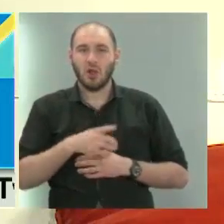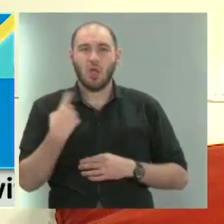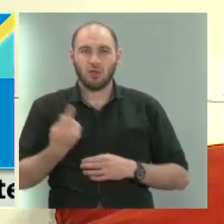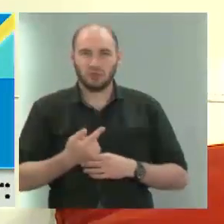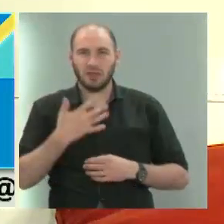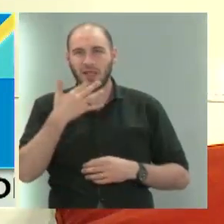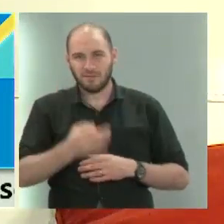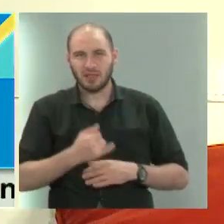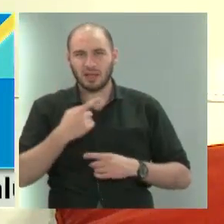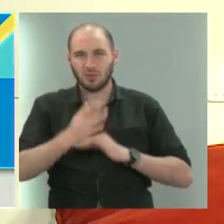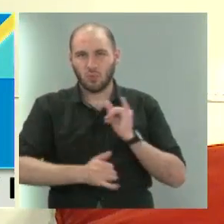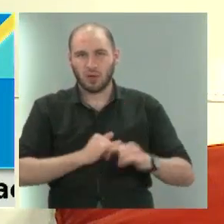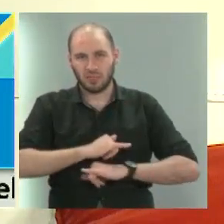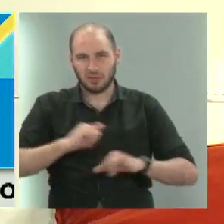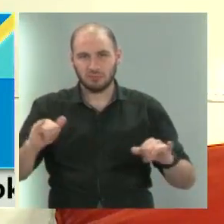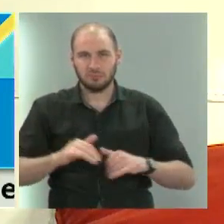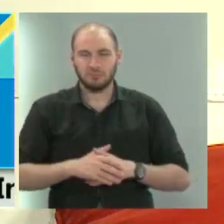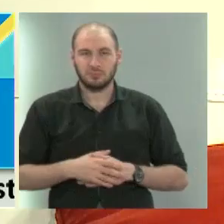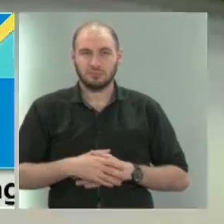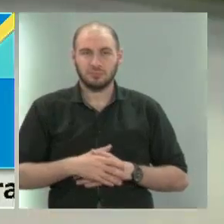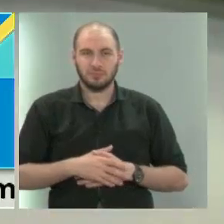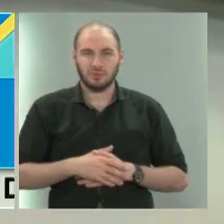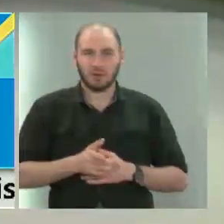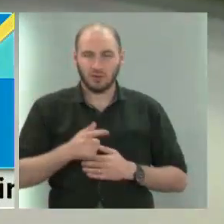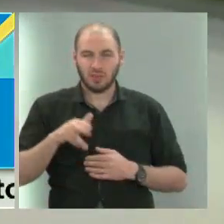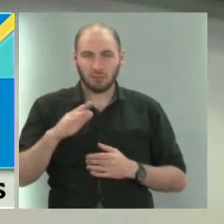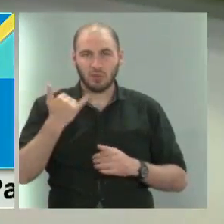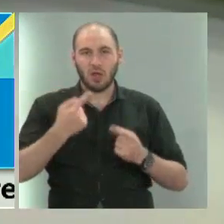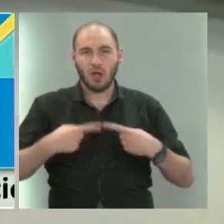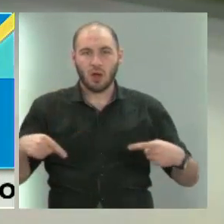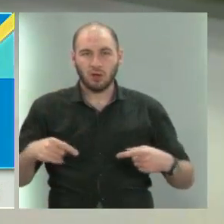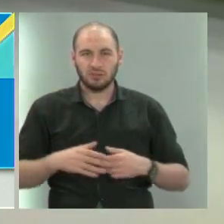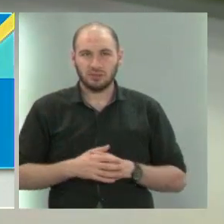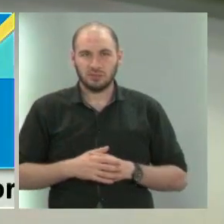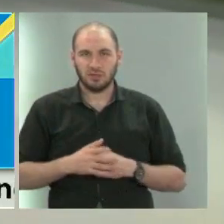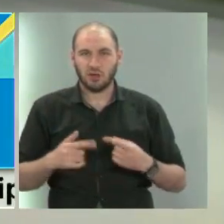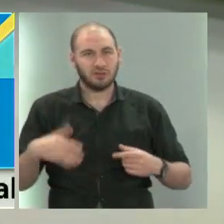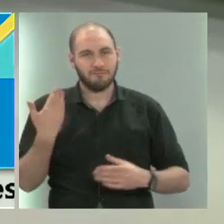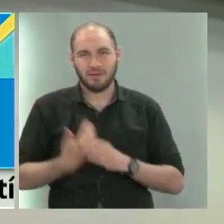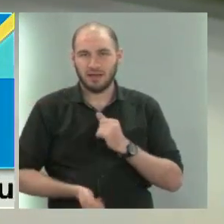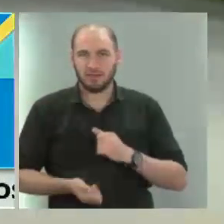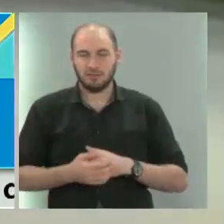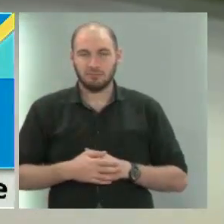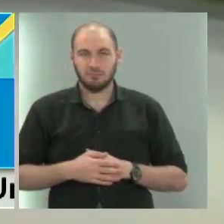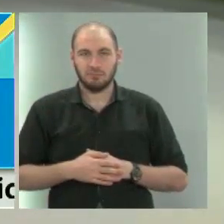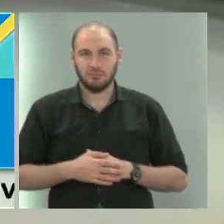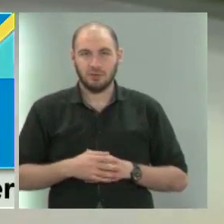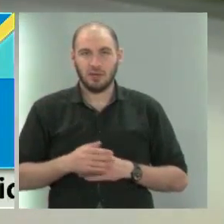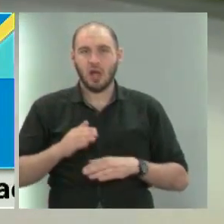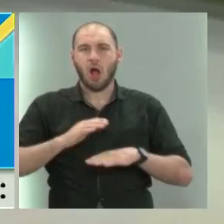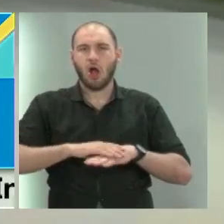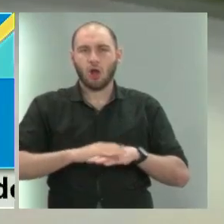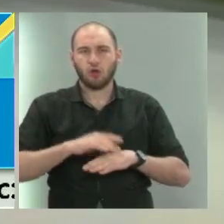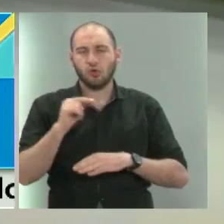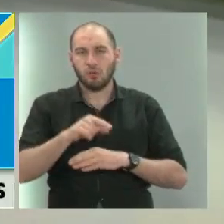a sincerarnos, a empezar a reconocer que hay cosas que no estamos haciendo bien. No, la culpa no